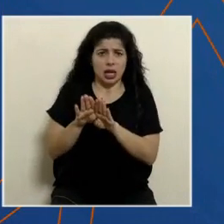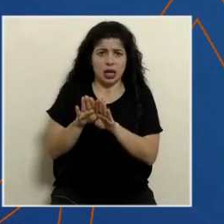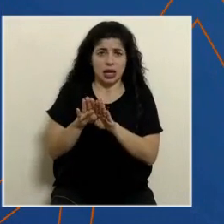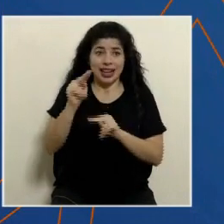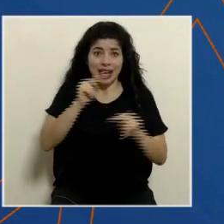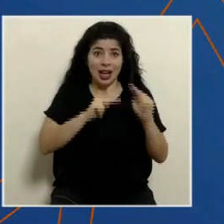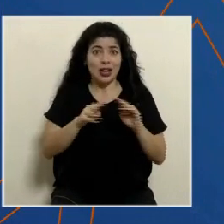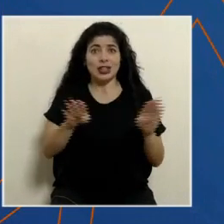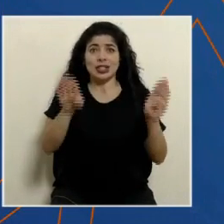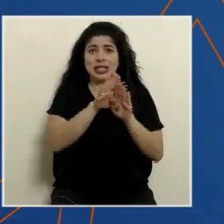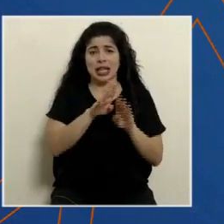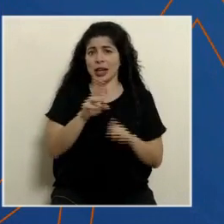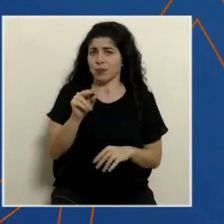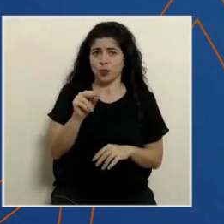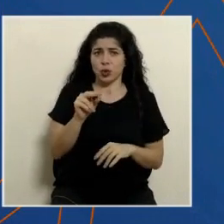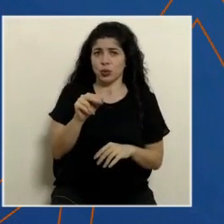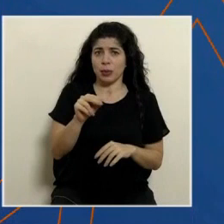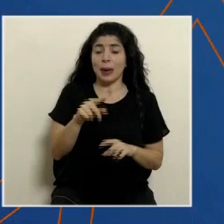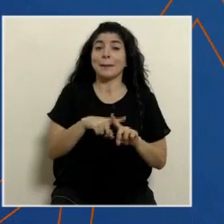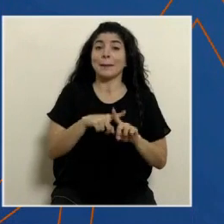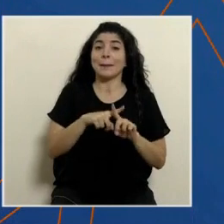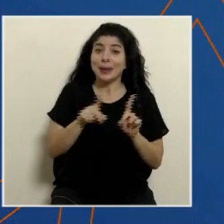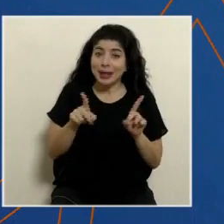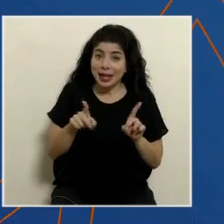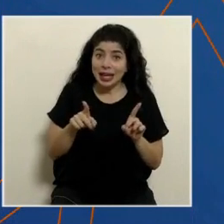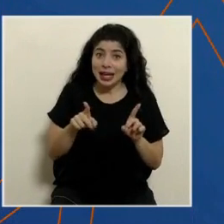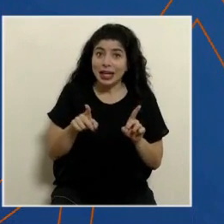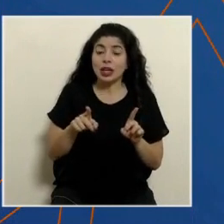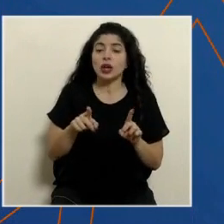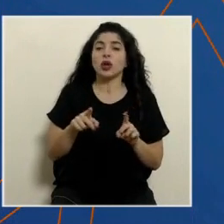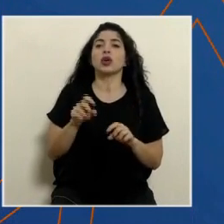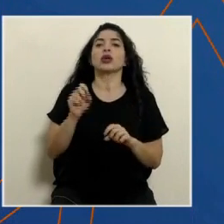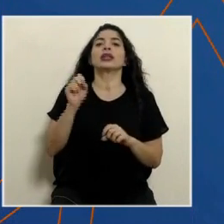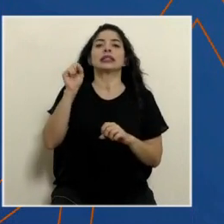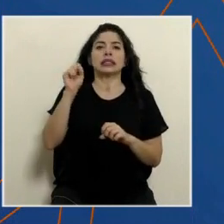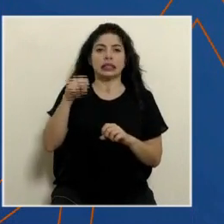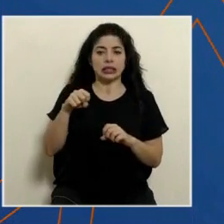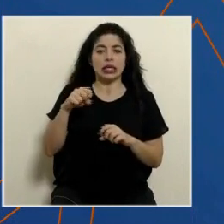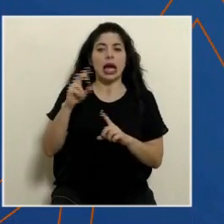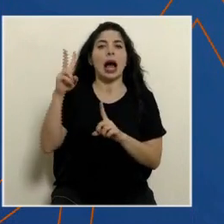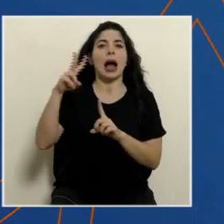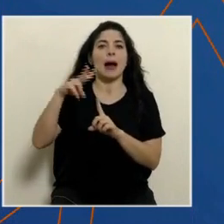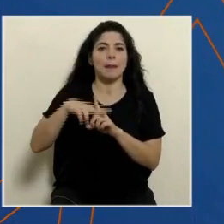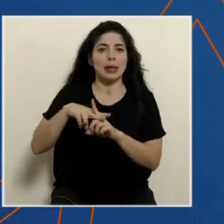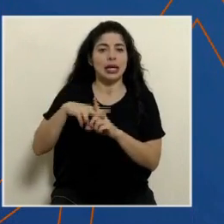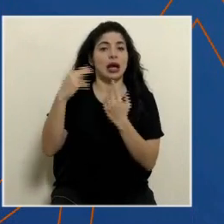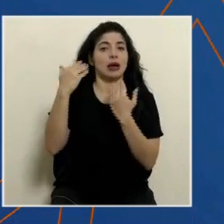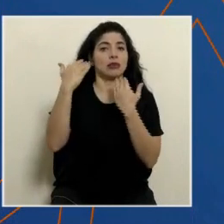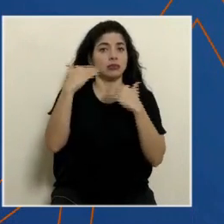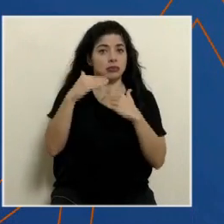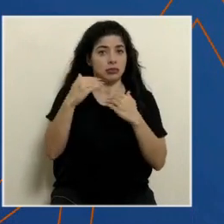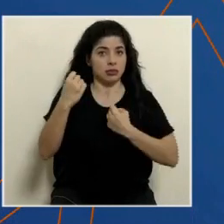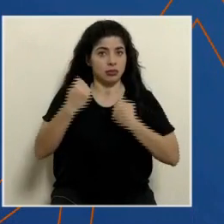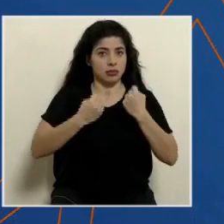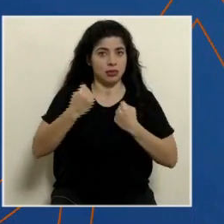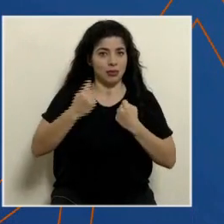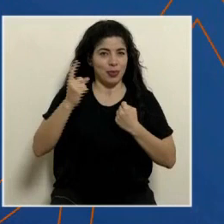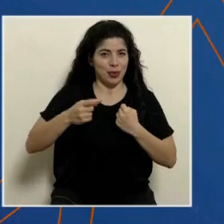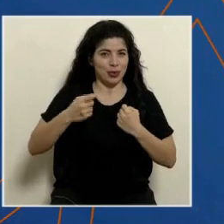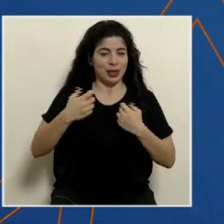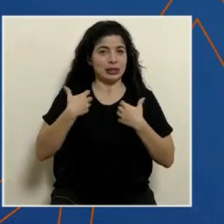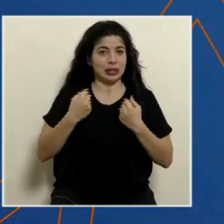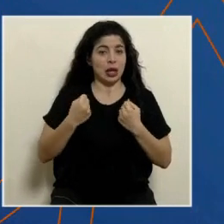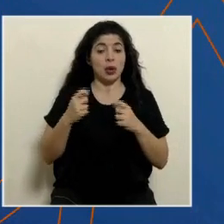de negocios. No obstante lo anterior, se aplicará una restricción vehicular sanitaria